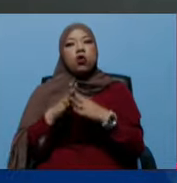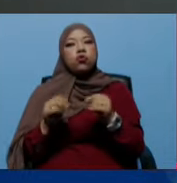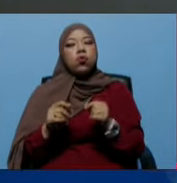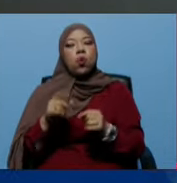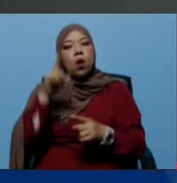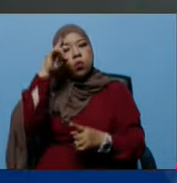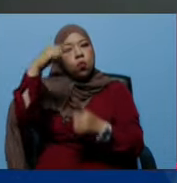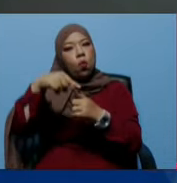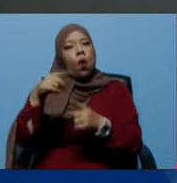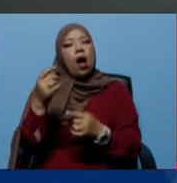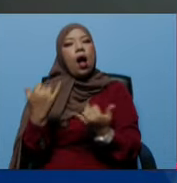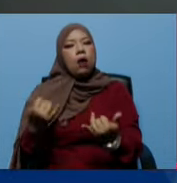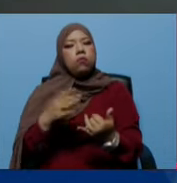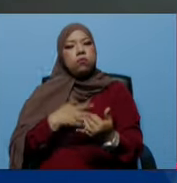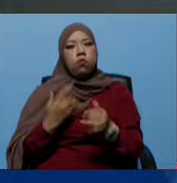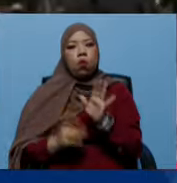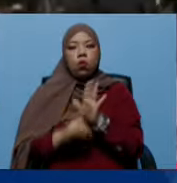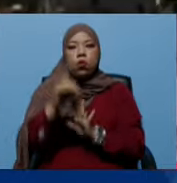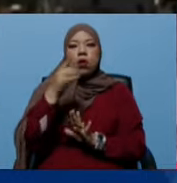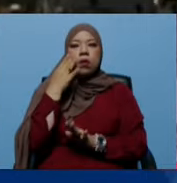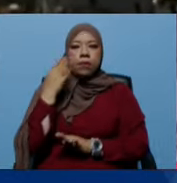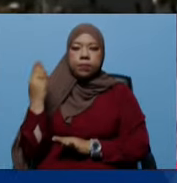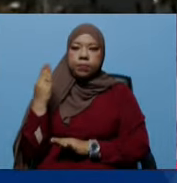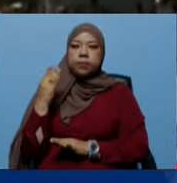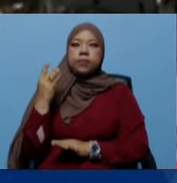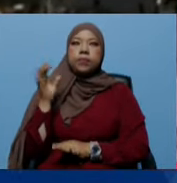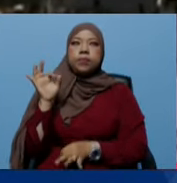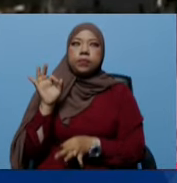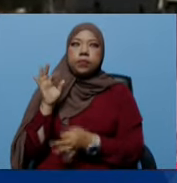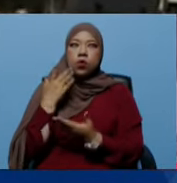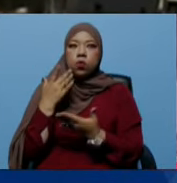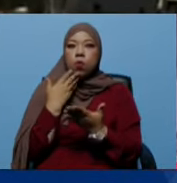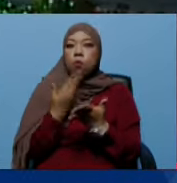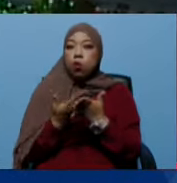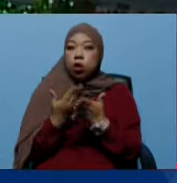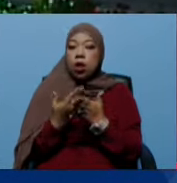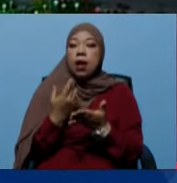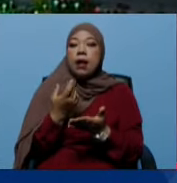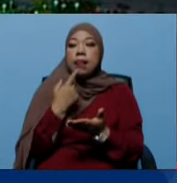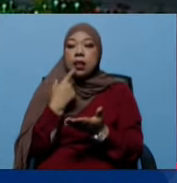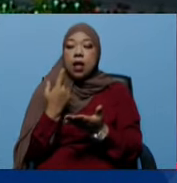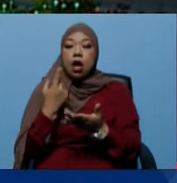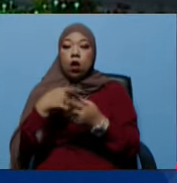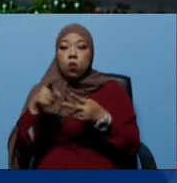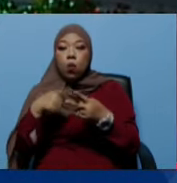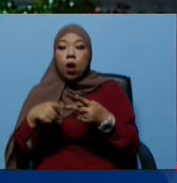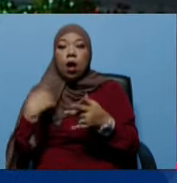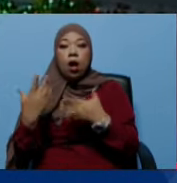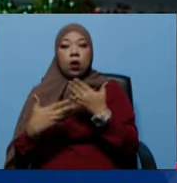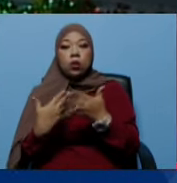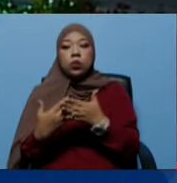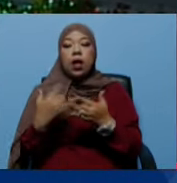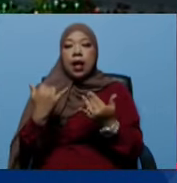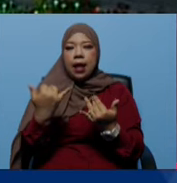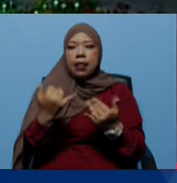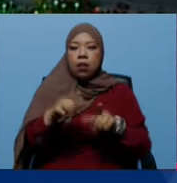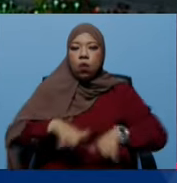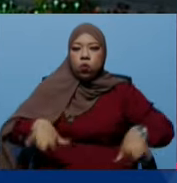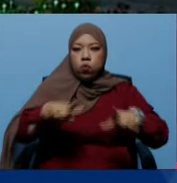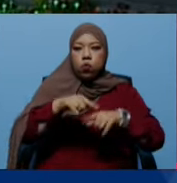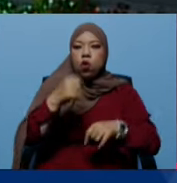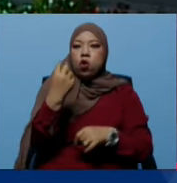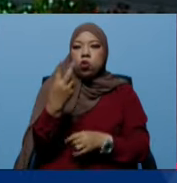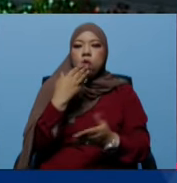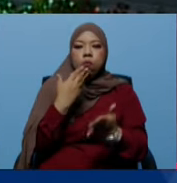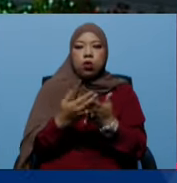el potencial, sin duda alguna, para lograrlo. Fíjese, justamente de esos proyectos que mencionaban, nosotros en este complejo en particular tenemos ya dos